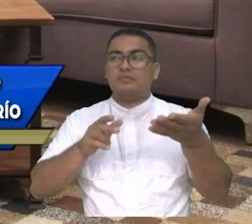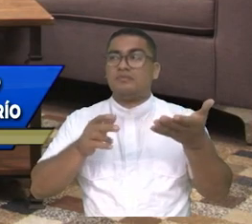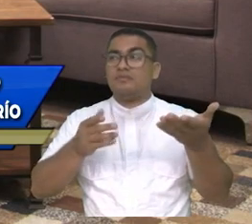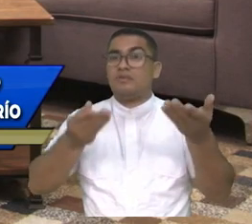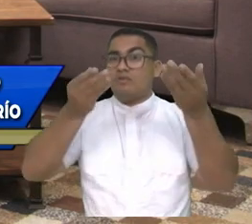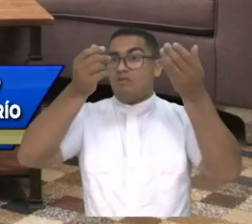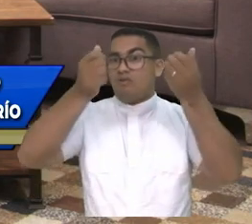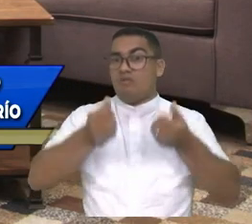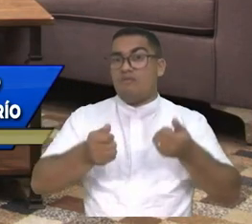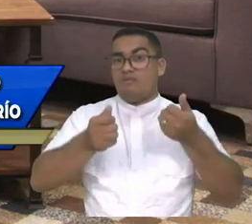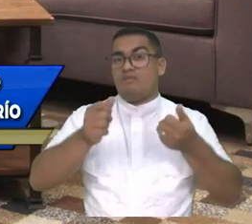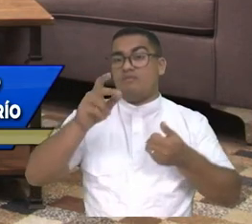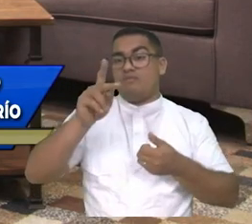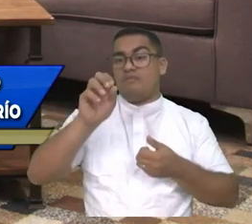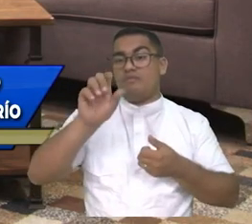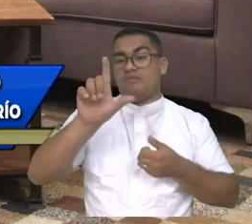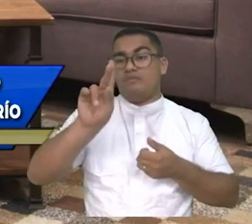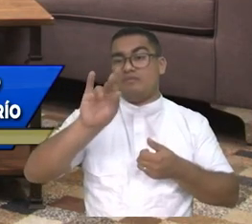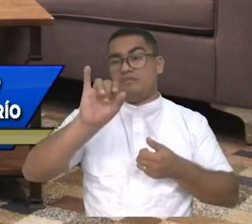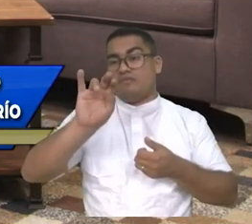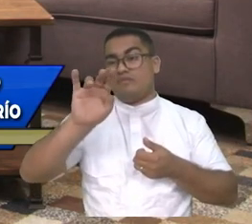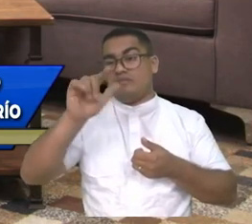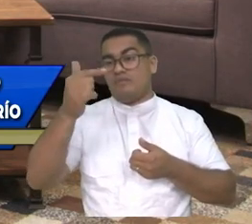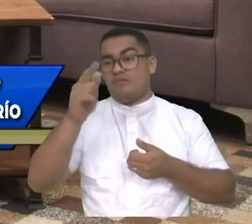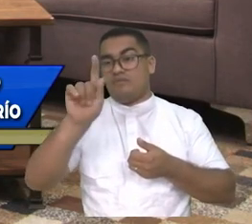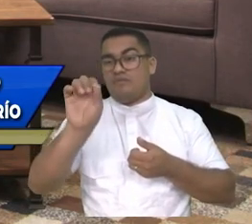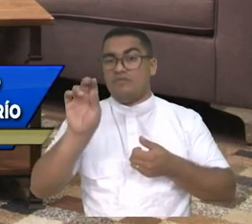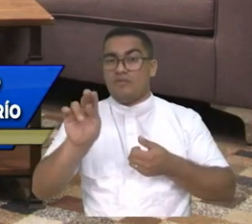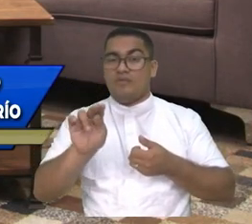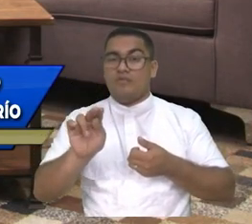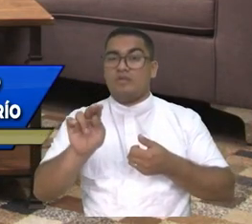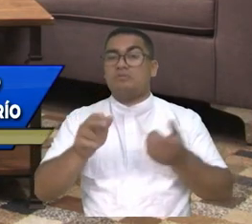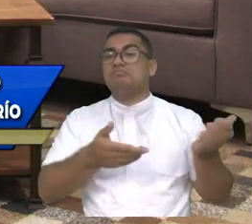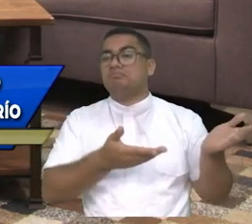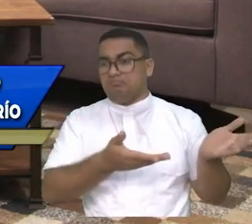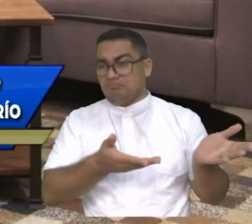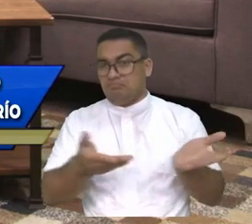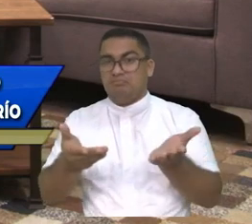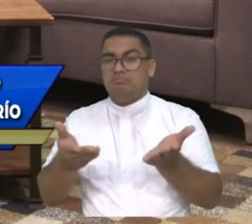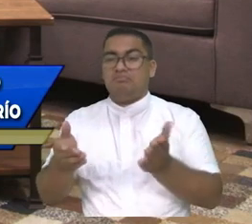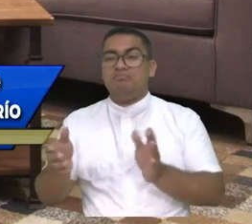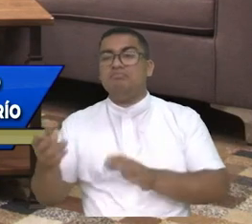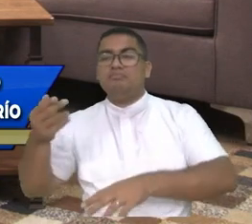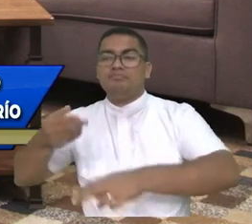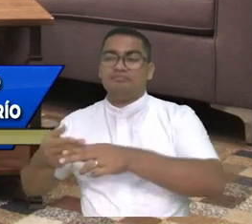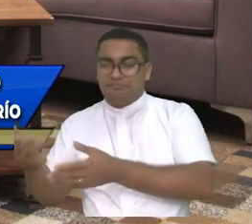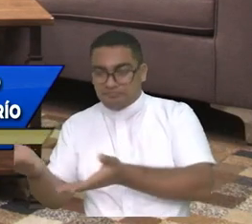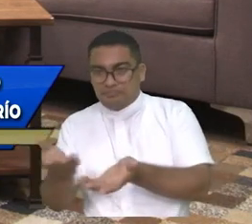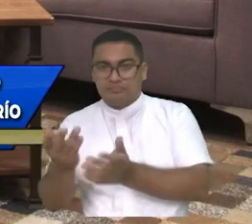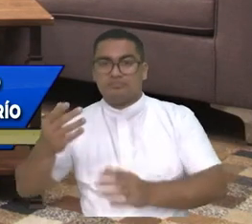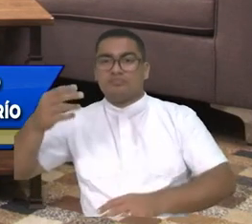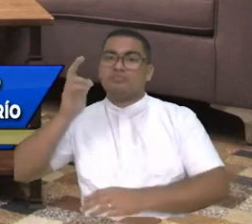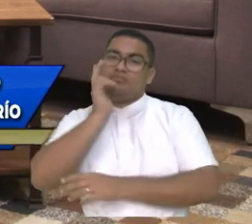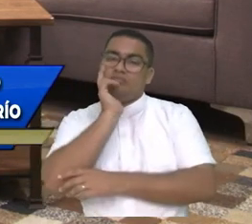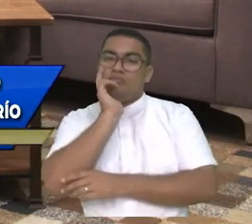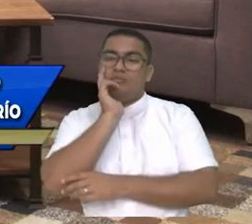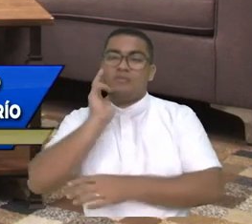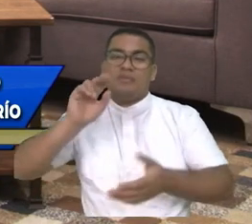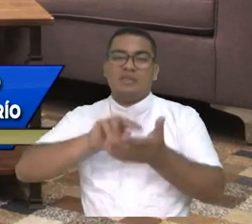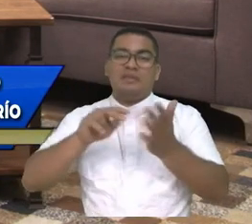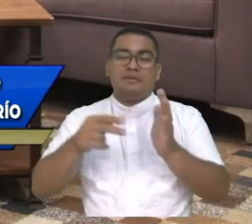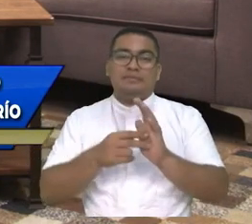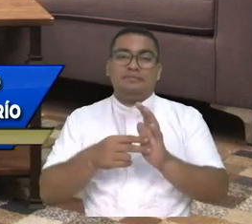millonario Huntington, quien se lo presentó, Salomón, a Rubén Darío. Y un gesto maravilloso